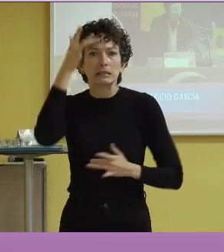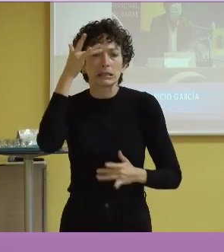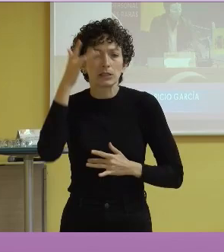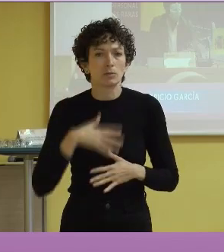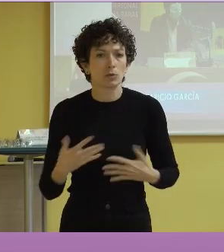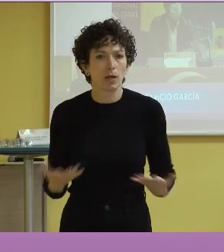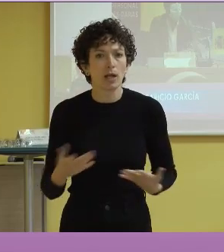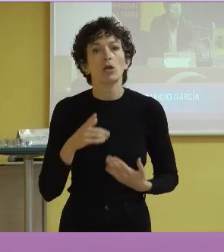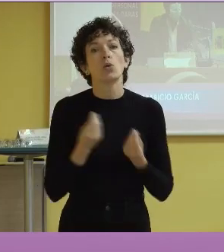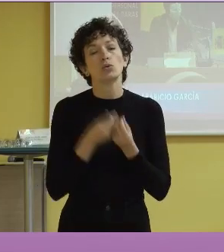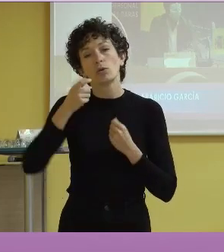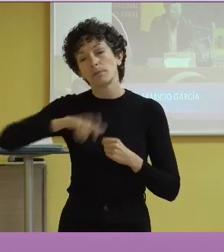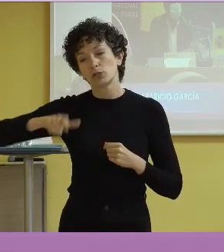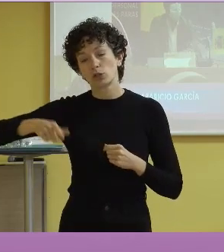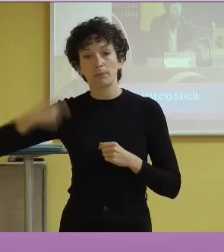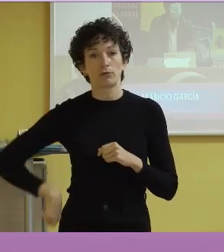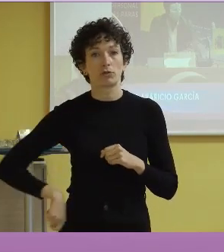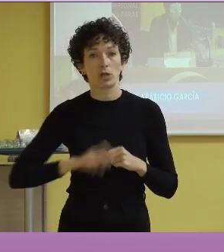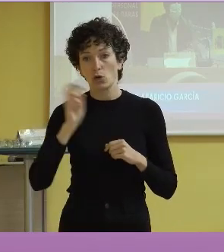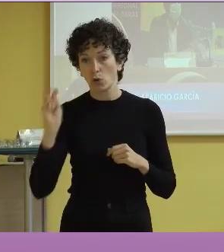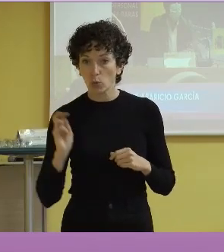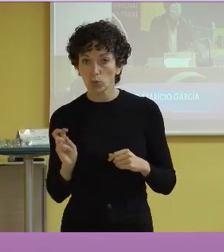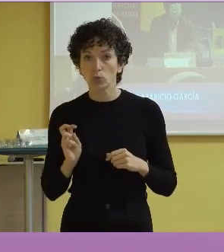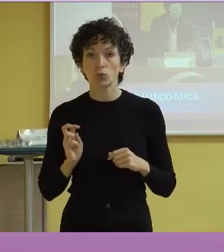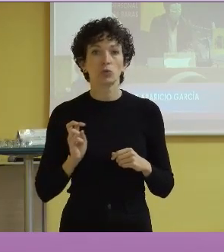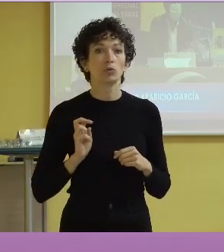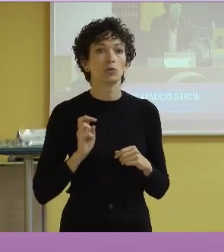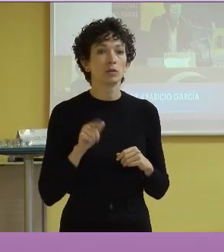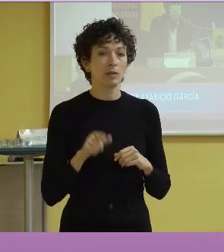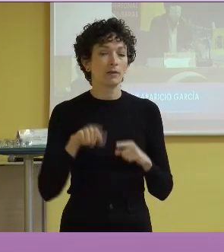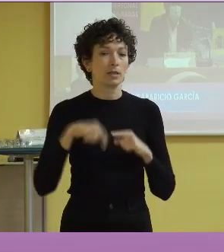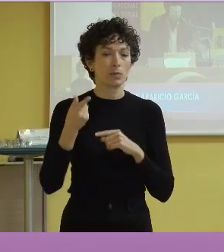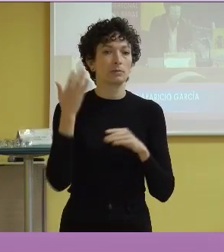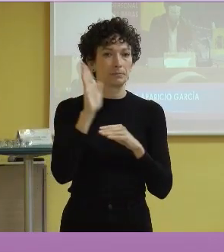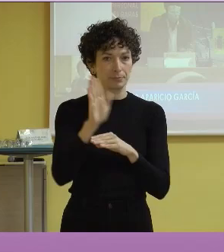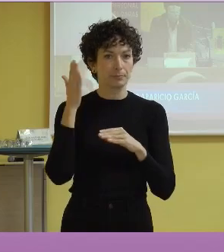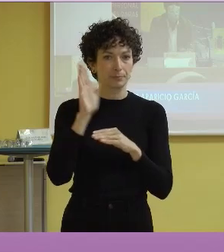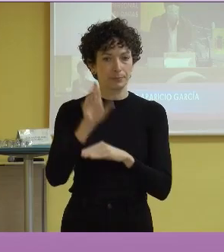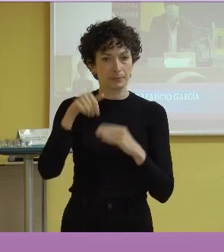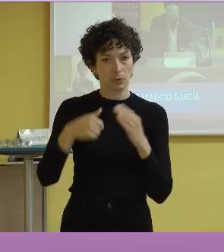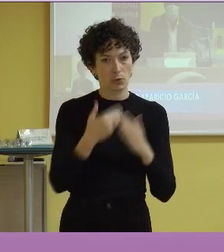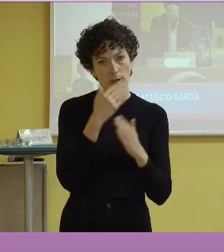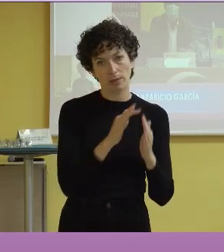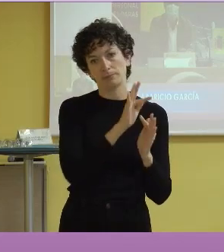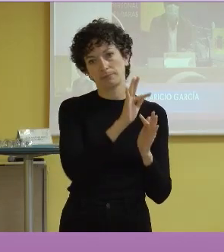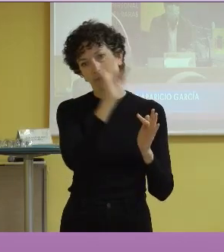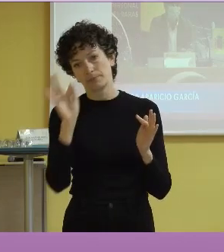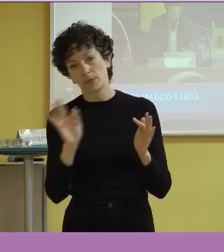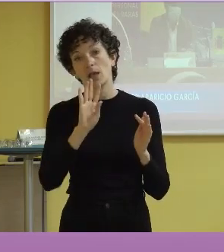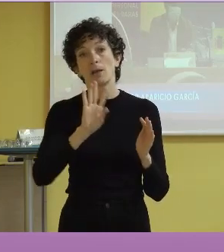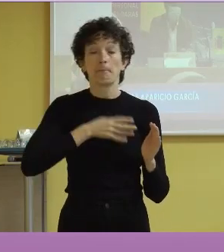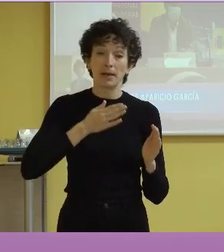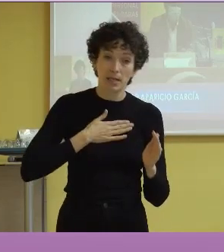con otros profesionales que, bueno, pues en principio iremos presentando a medida que va pasando la jornada de hoy, mañana